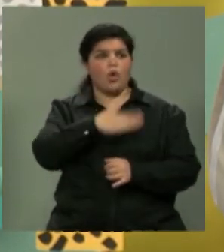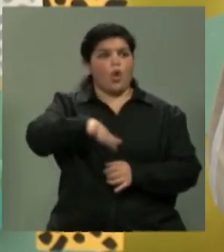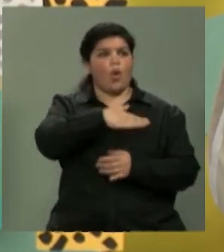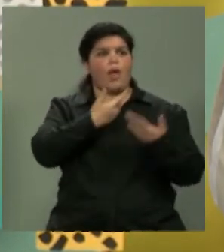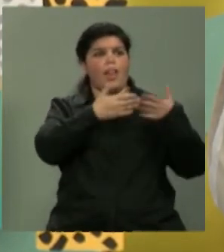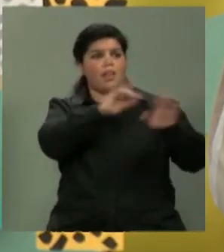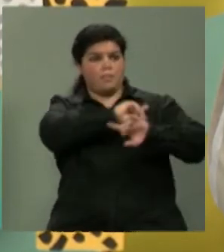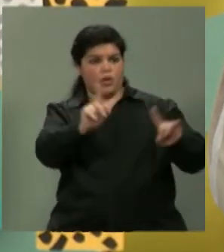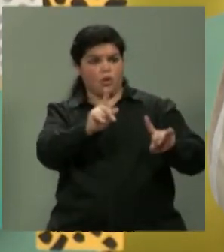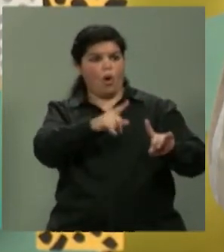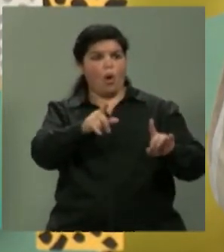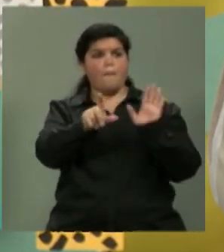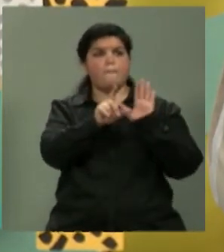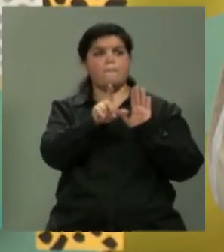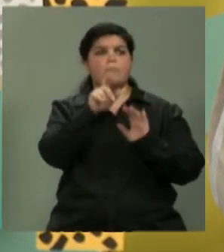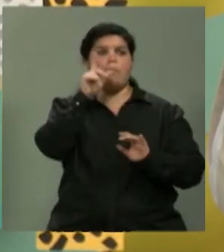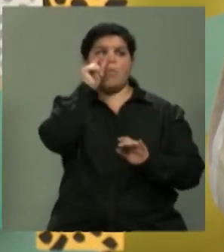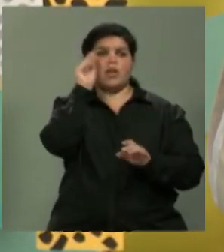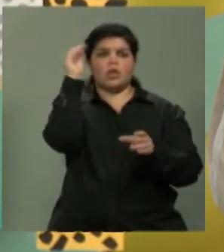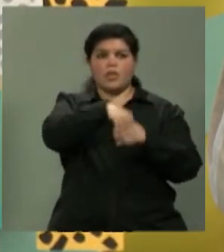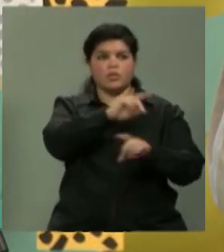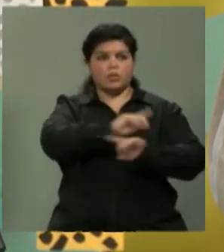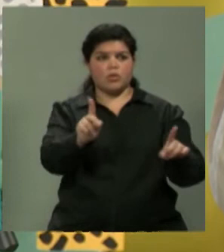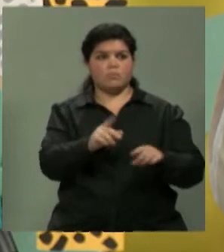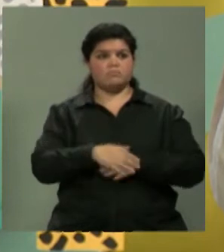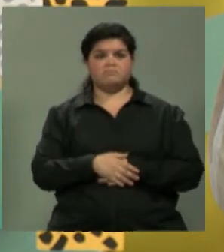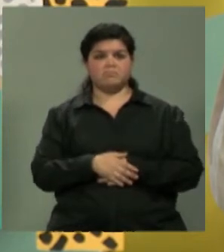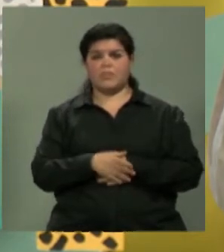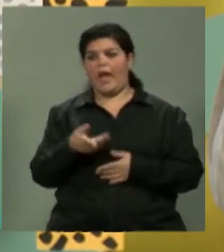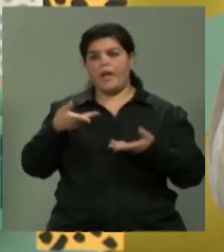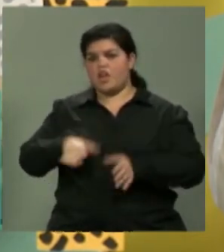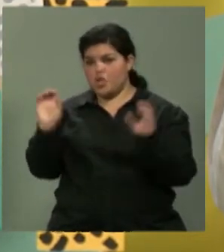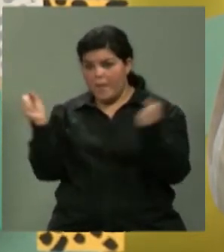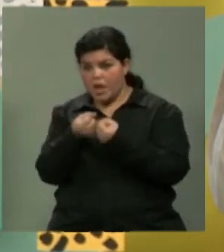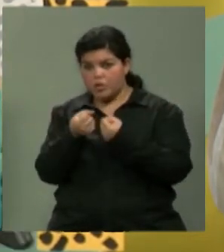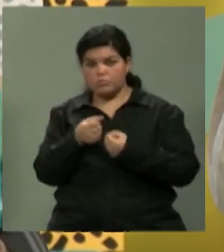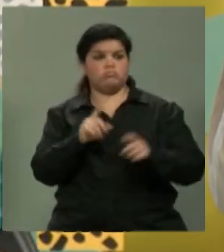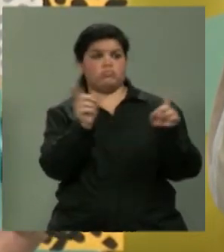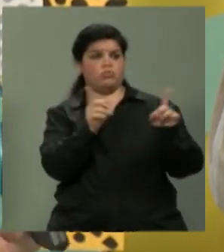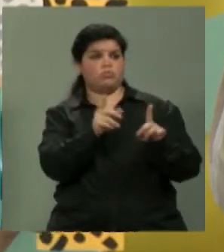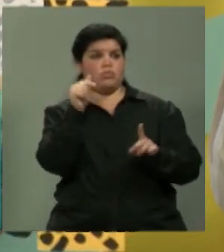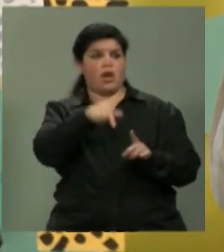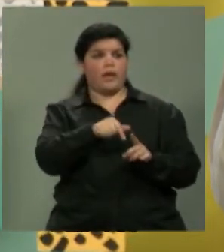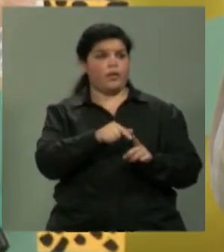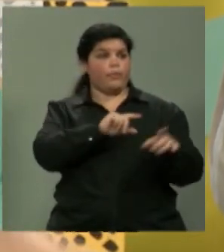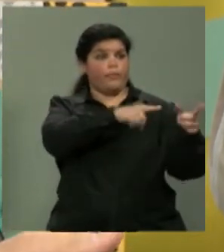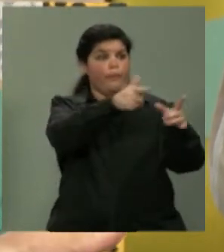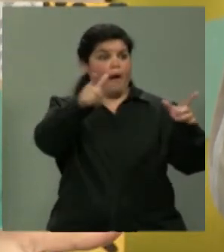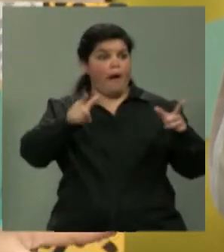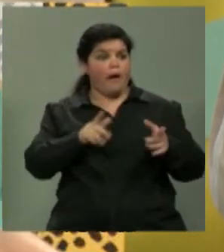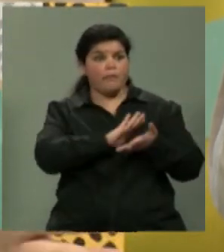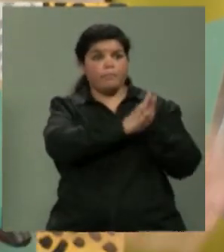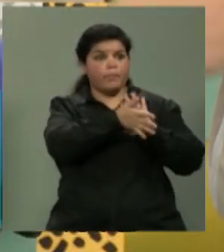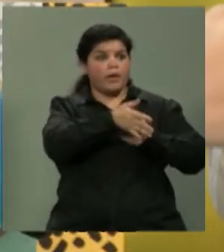políticos metidos, no hay Nació grandes malo. corporaciones. No nació malo. No hay grandes corporaciones, no hay fantasmas, no hay nada. Hay un